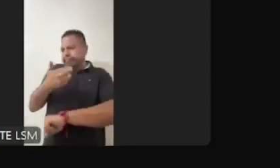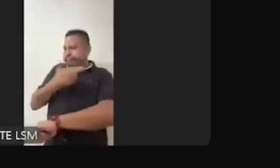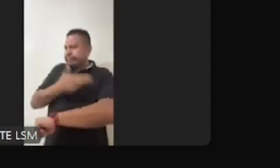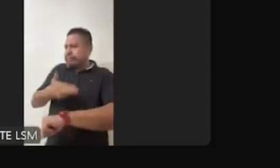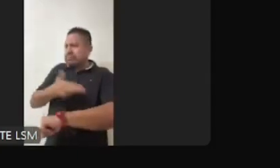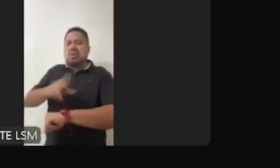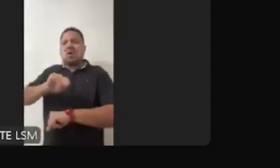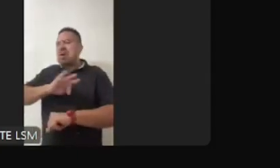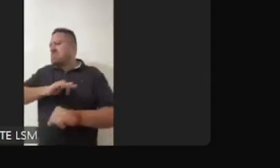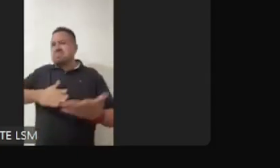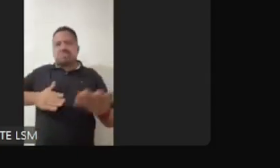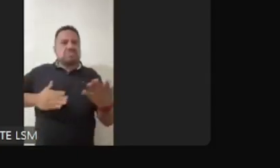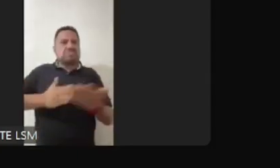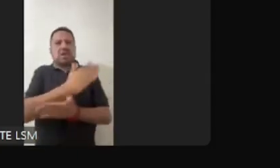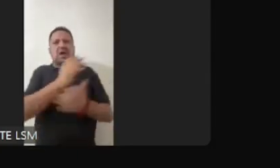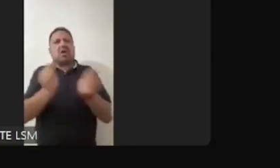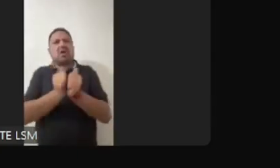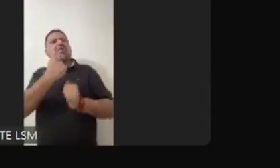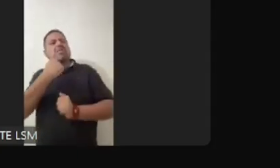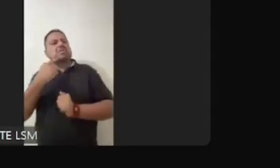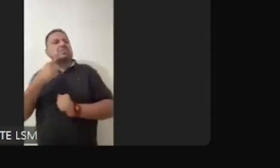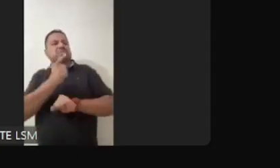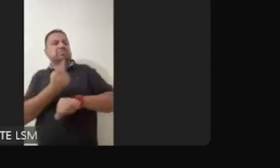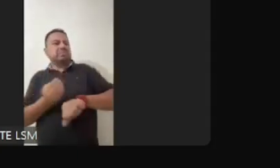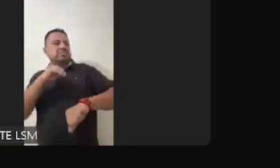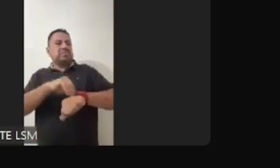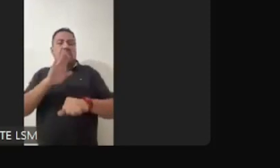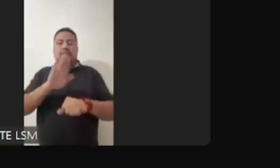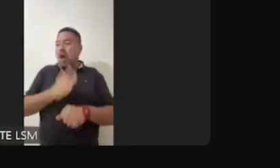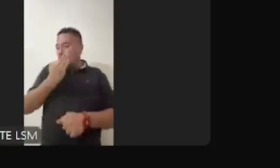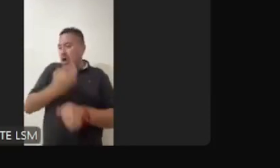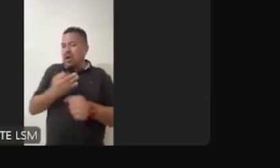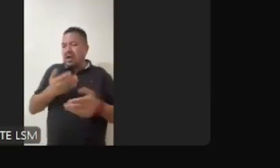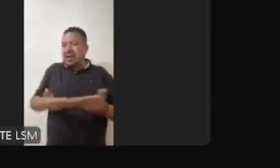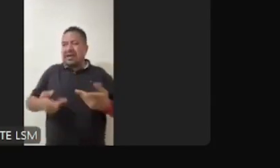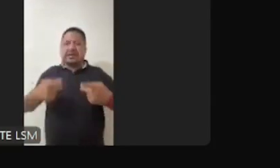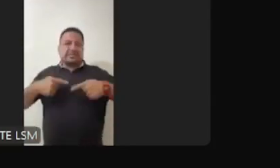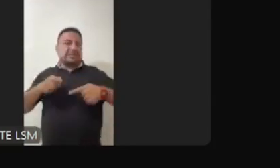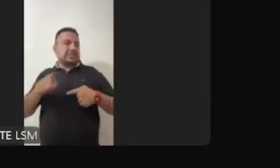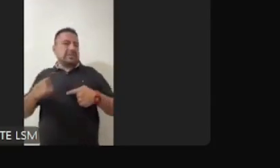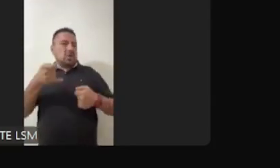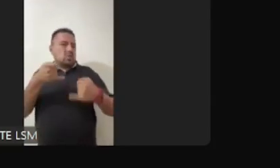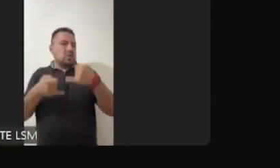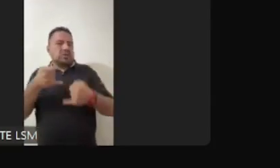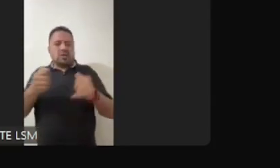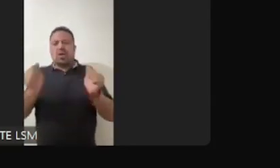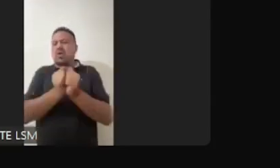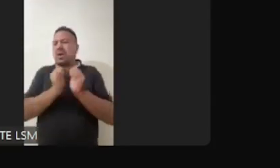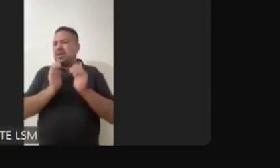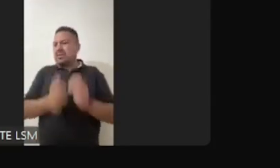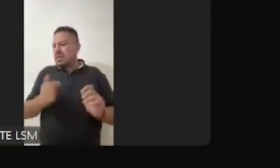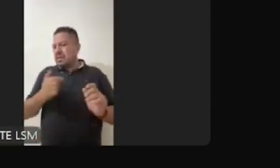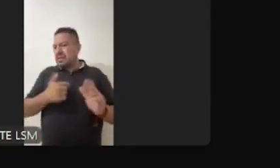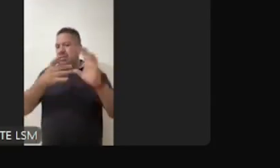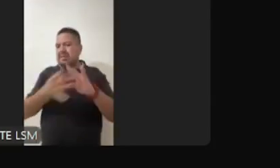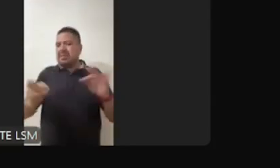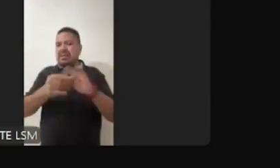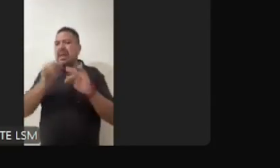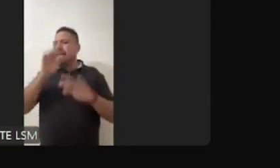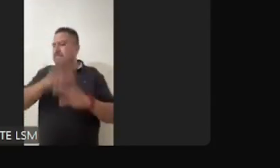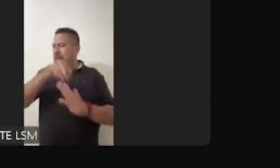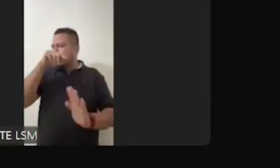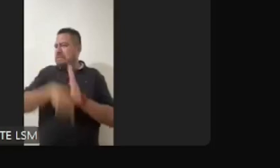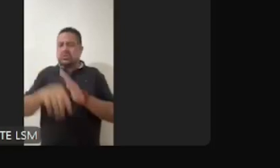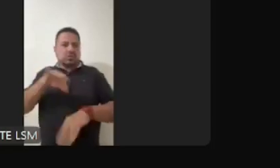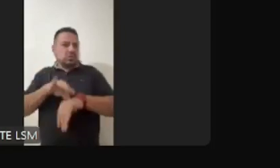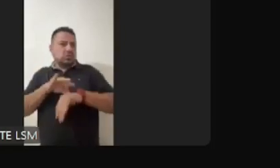del recurso de queja presentado por el hoy actor de este juicio con base en lo anterior es ampliamente notorio